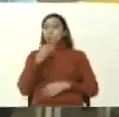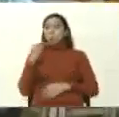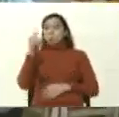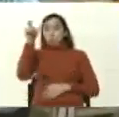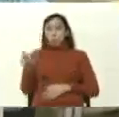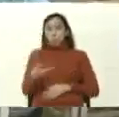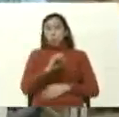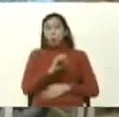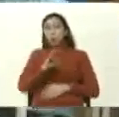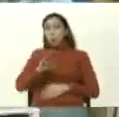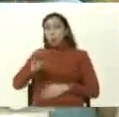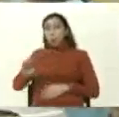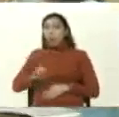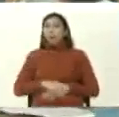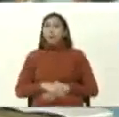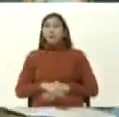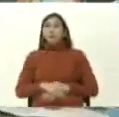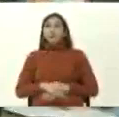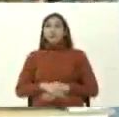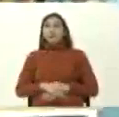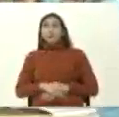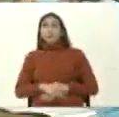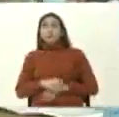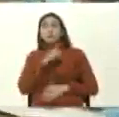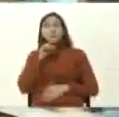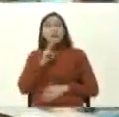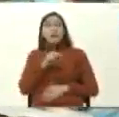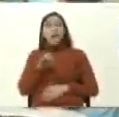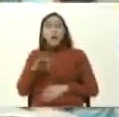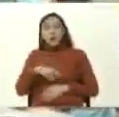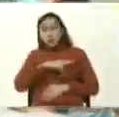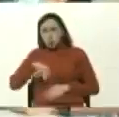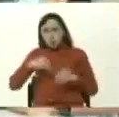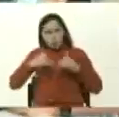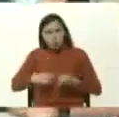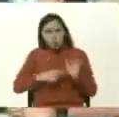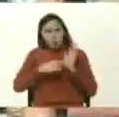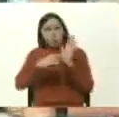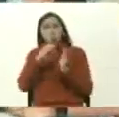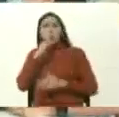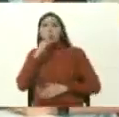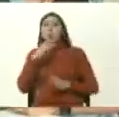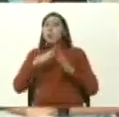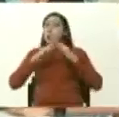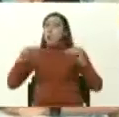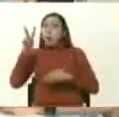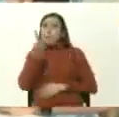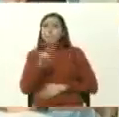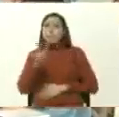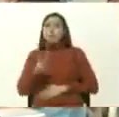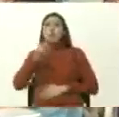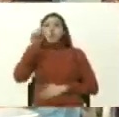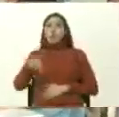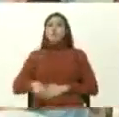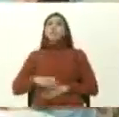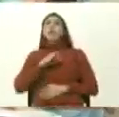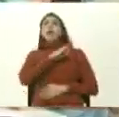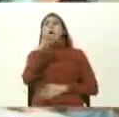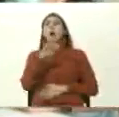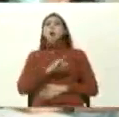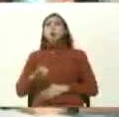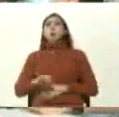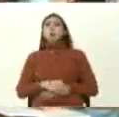OVE, Gabriela Neri, para que en nombre de los niños, de las niñas, nuestros hijos, pueda enviar un mensaje a toda Venezuela y por supuesto a este estado.